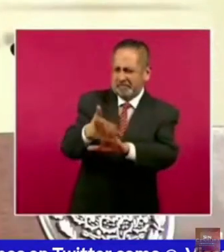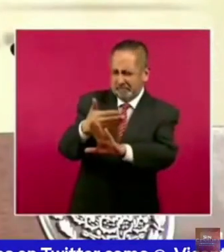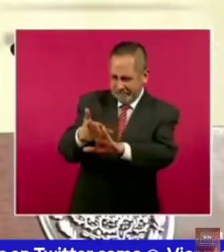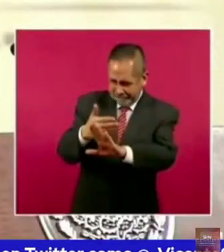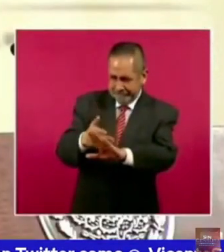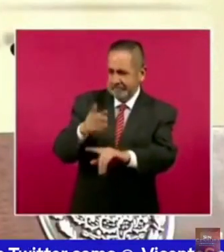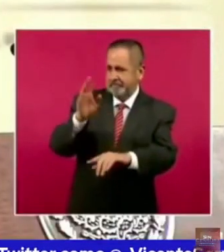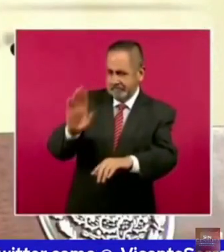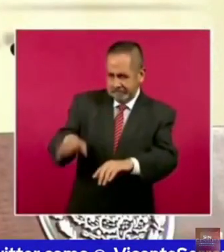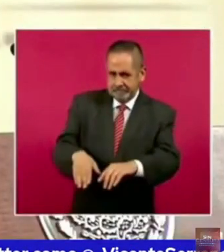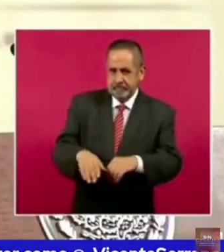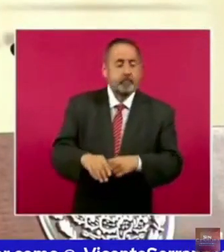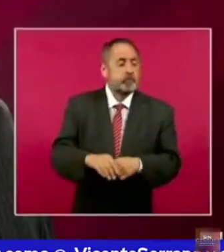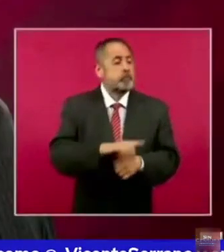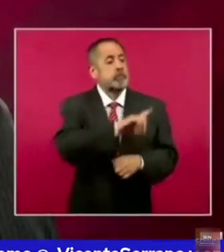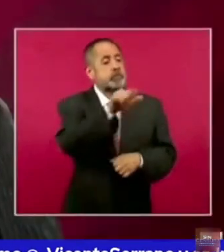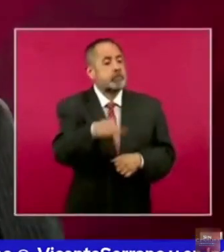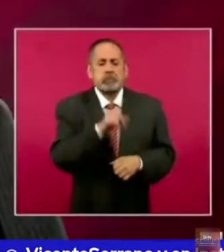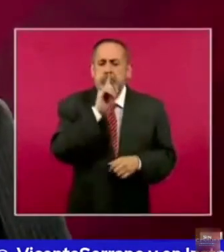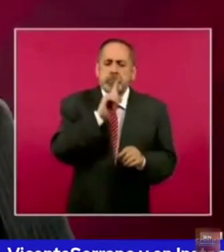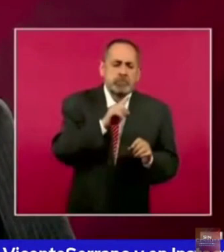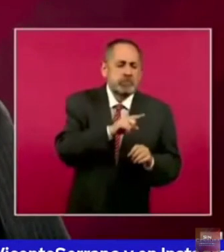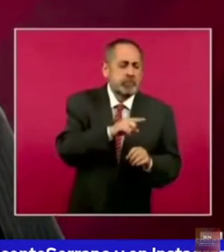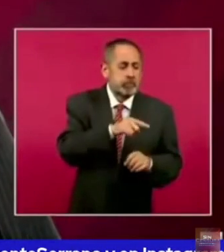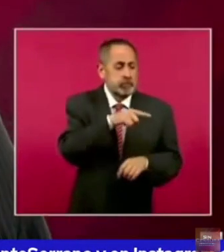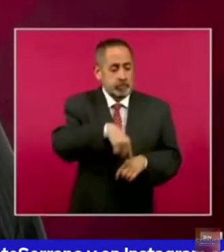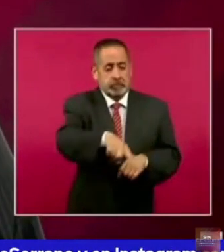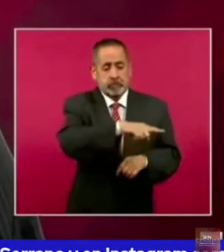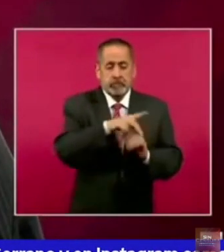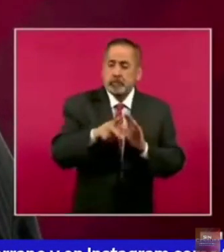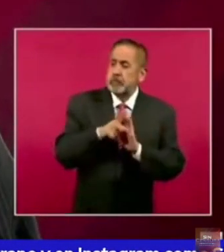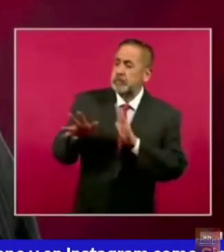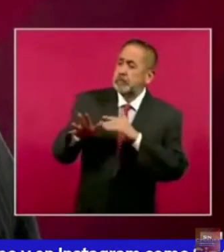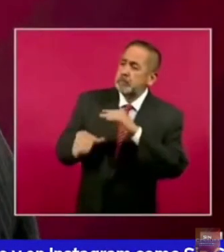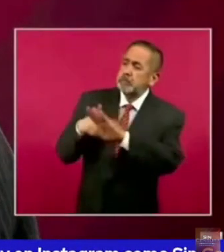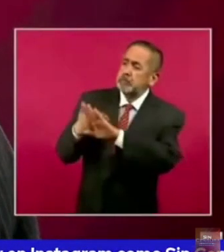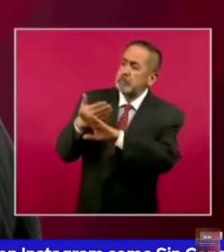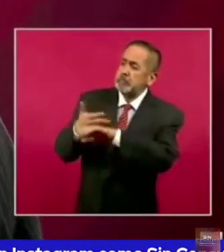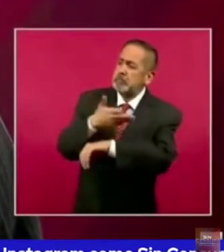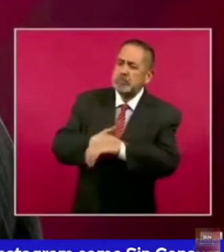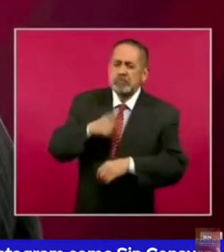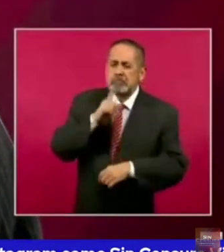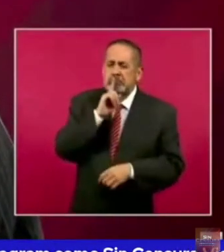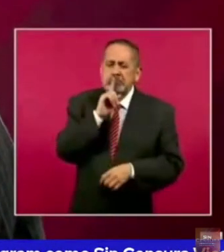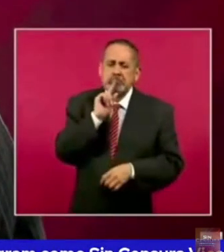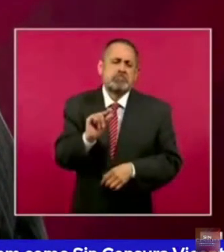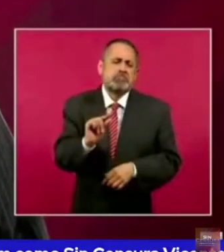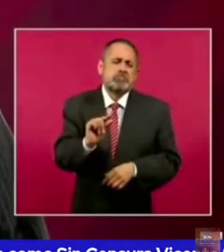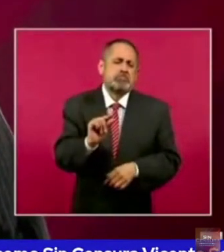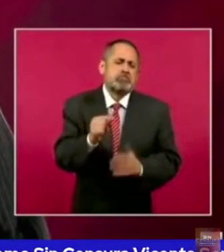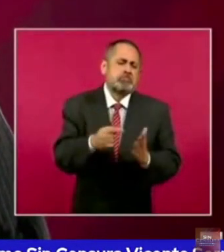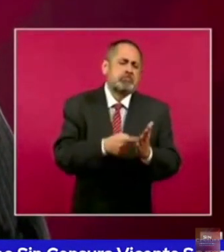presidente en los medios de información como ahora.